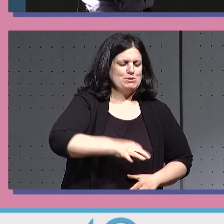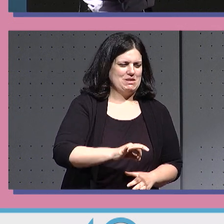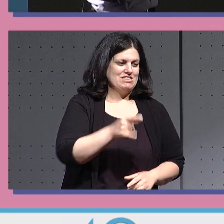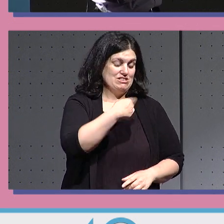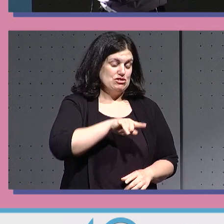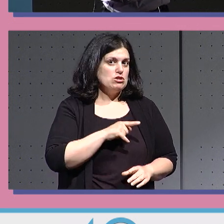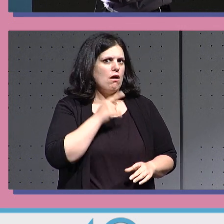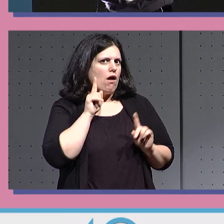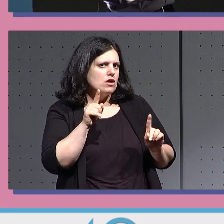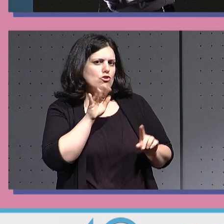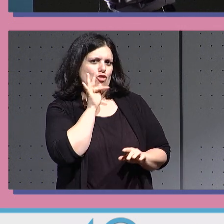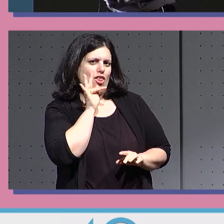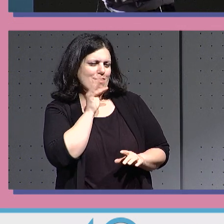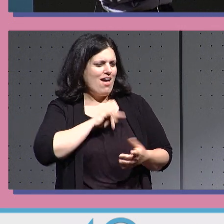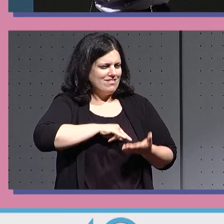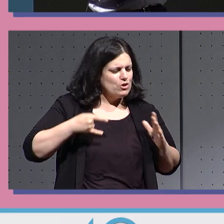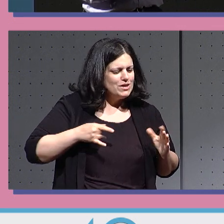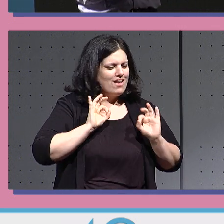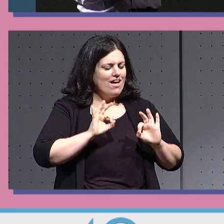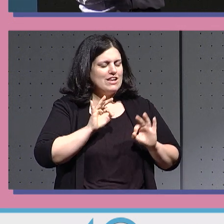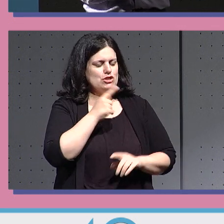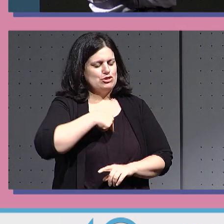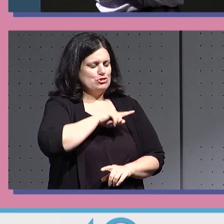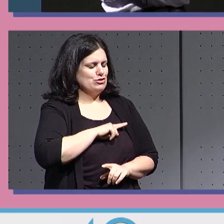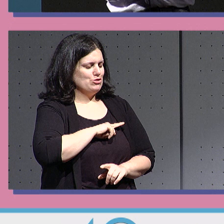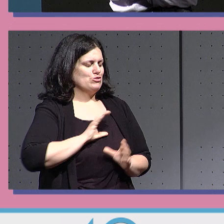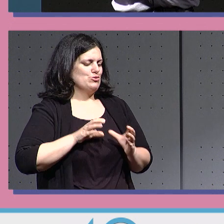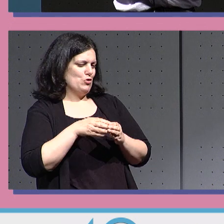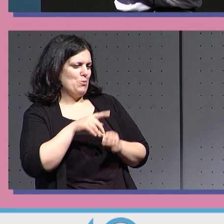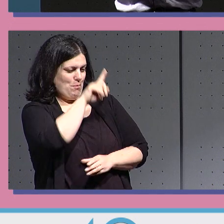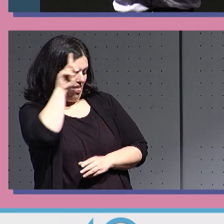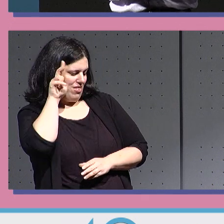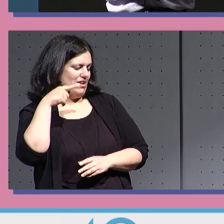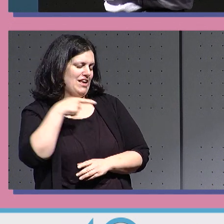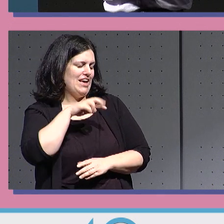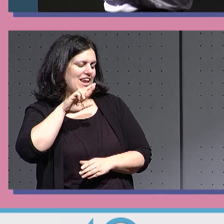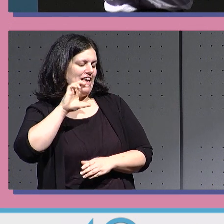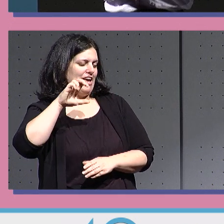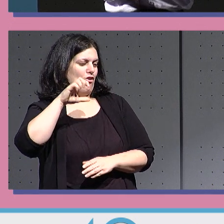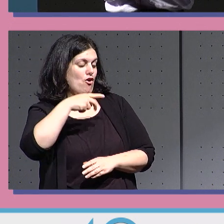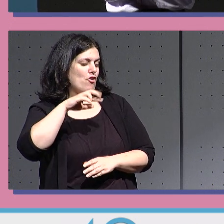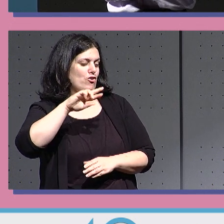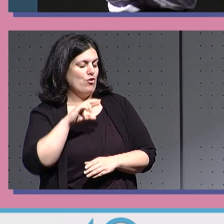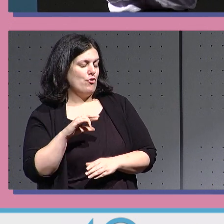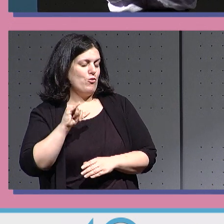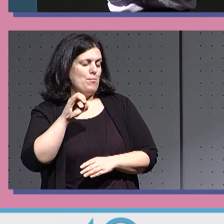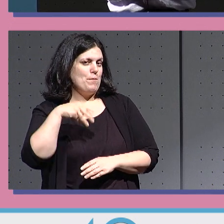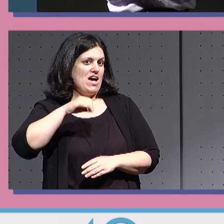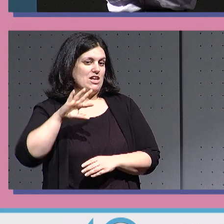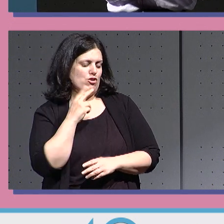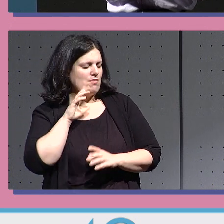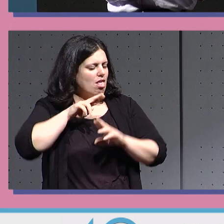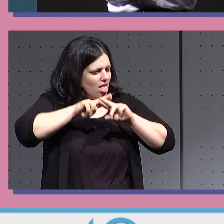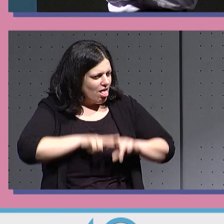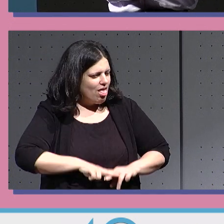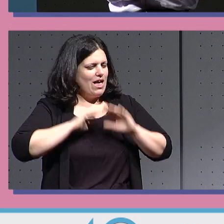Marañón tuvimos la oportunidad de poder participar en un consorcio internacional de secuenciación de autismo, en el que participó muchísima